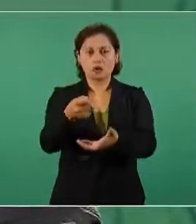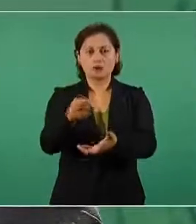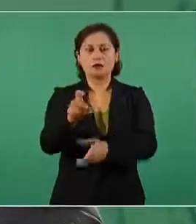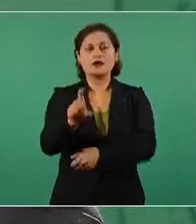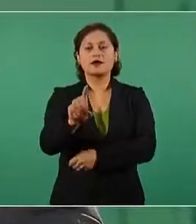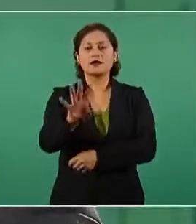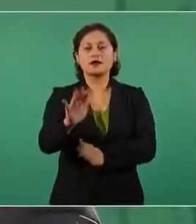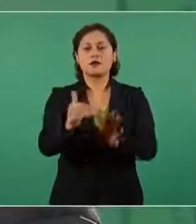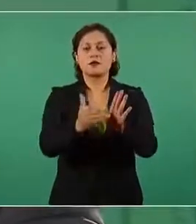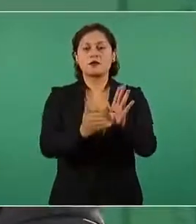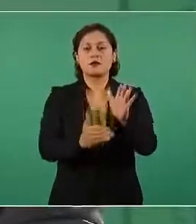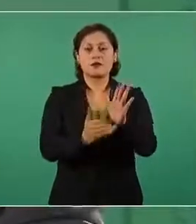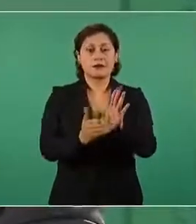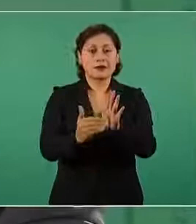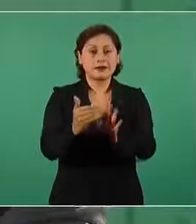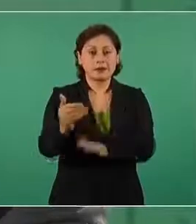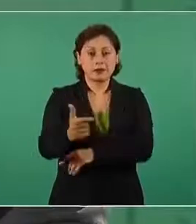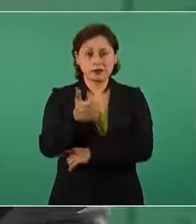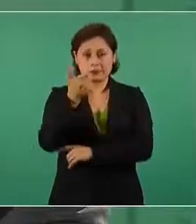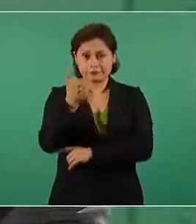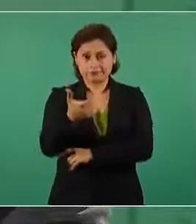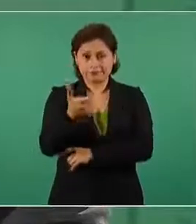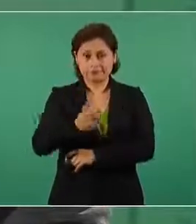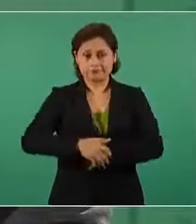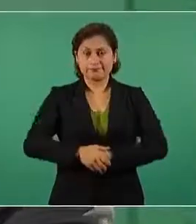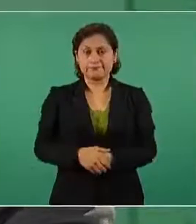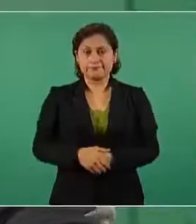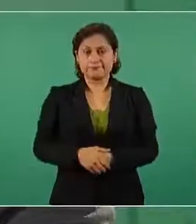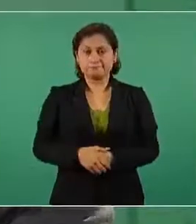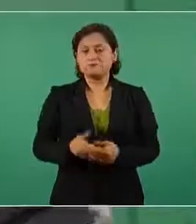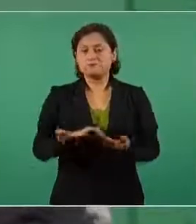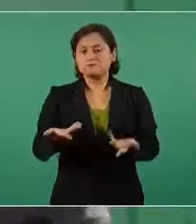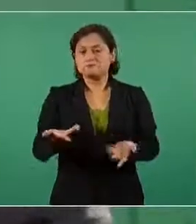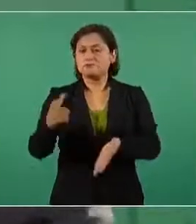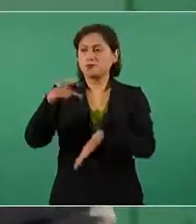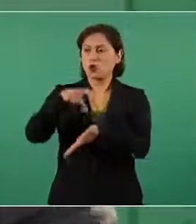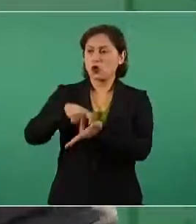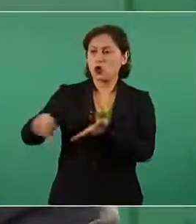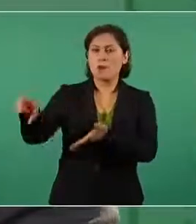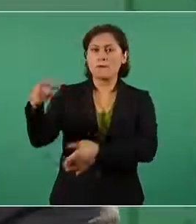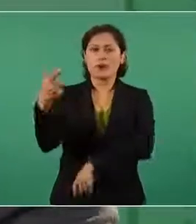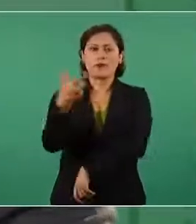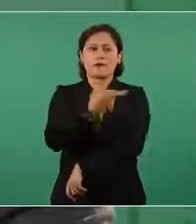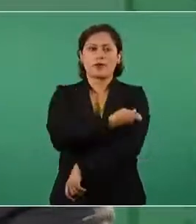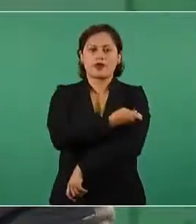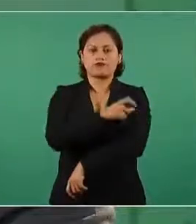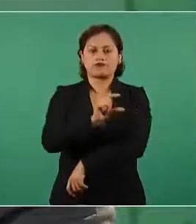35 mil millones de pesos en compra de vacunas.